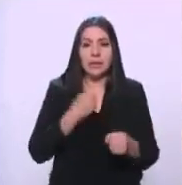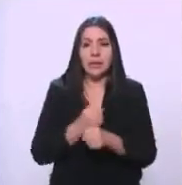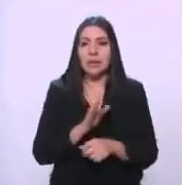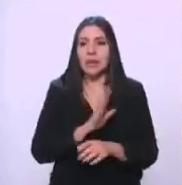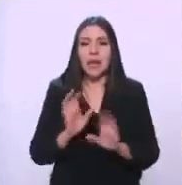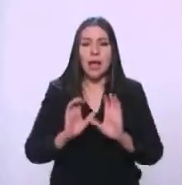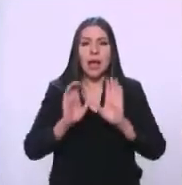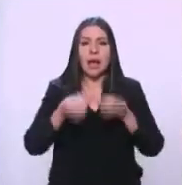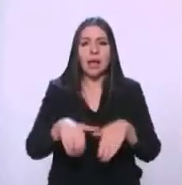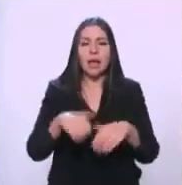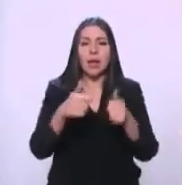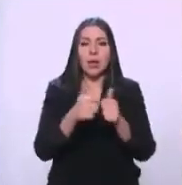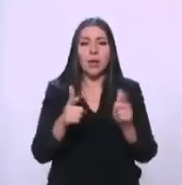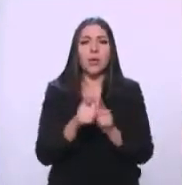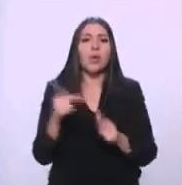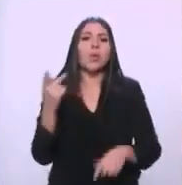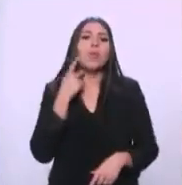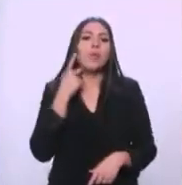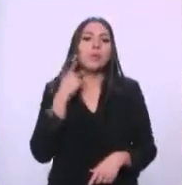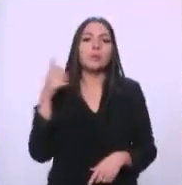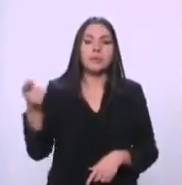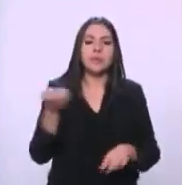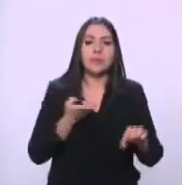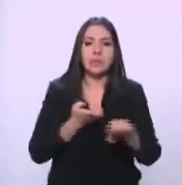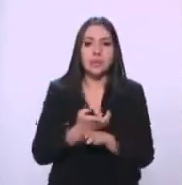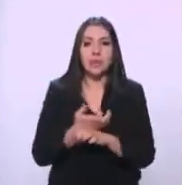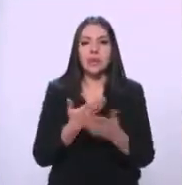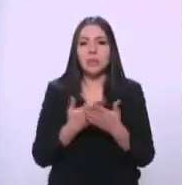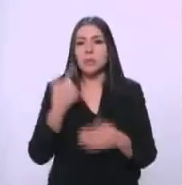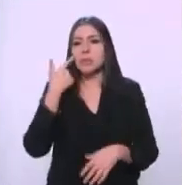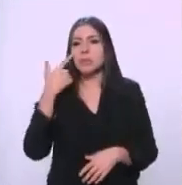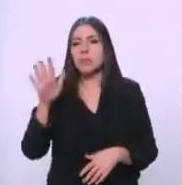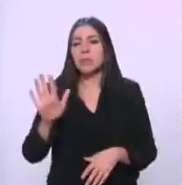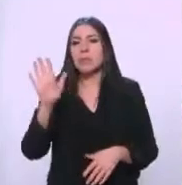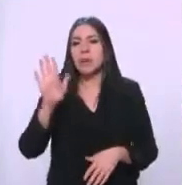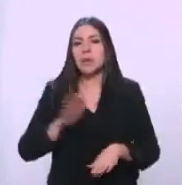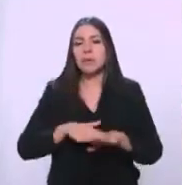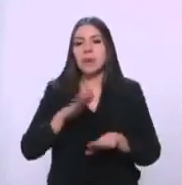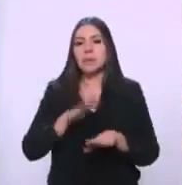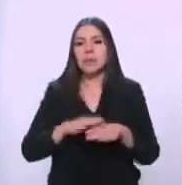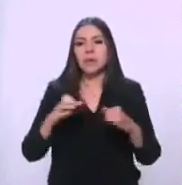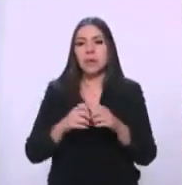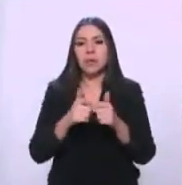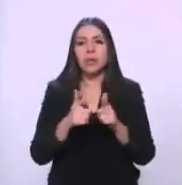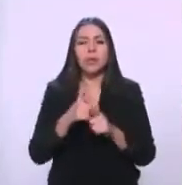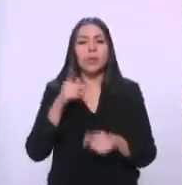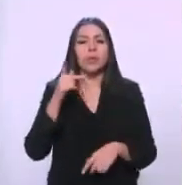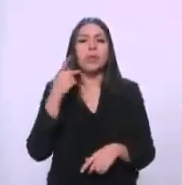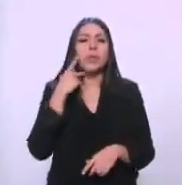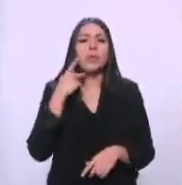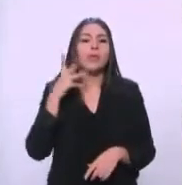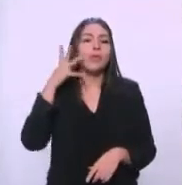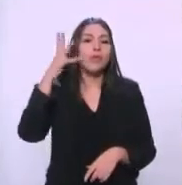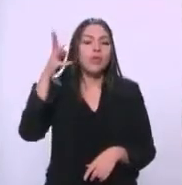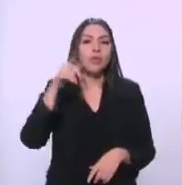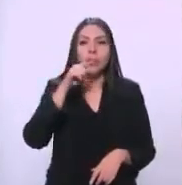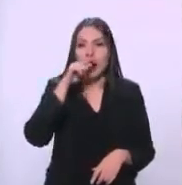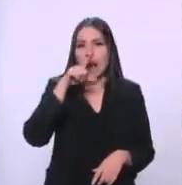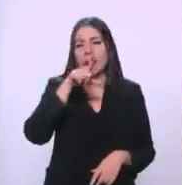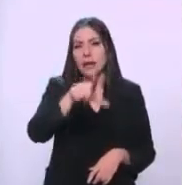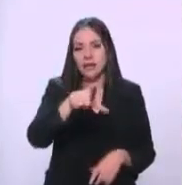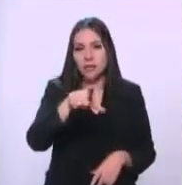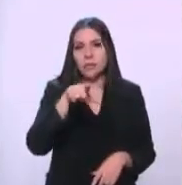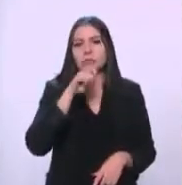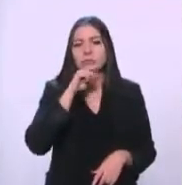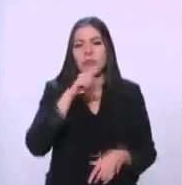su registro como partido local, me parece que vamos a seguir viendo más de Futuro Jalisco y vamos a seguir viendo también cómo siguen construyendo una